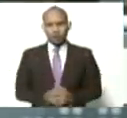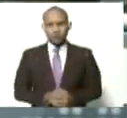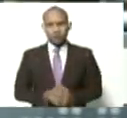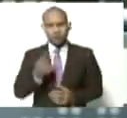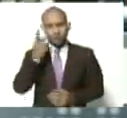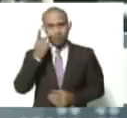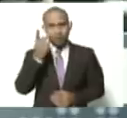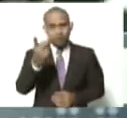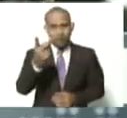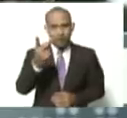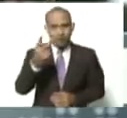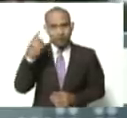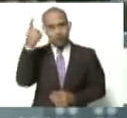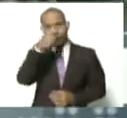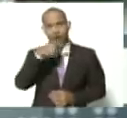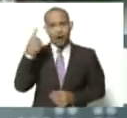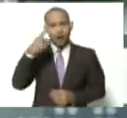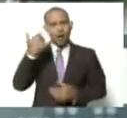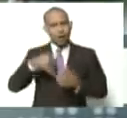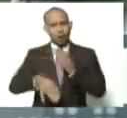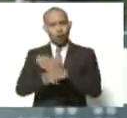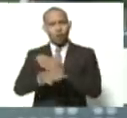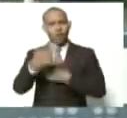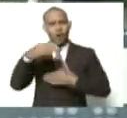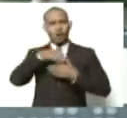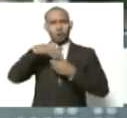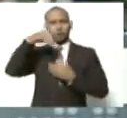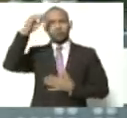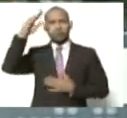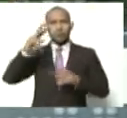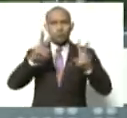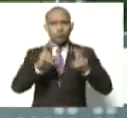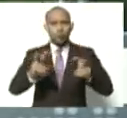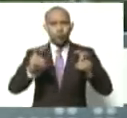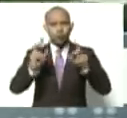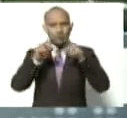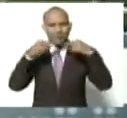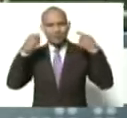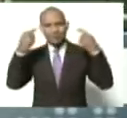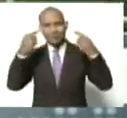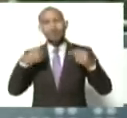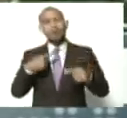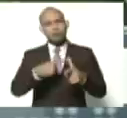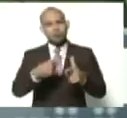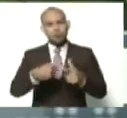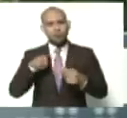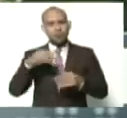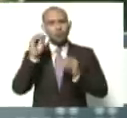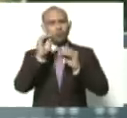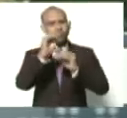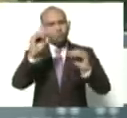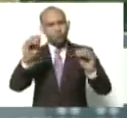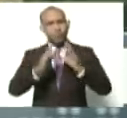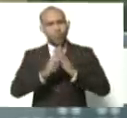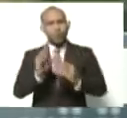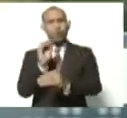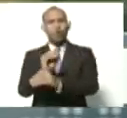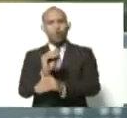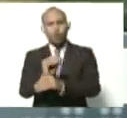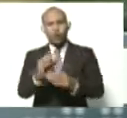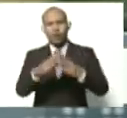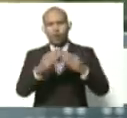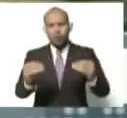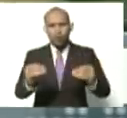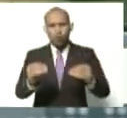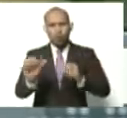ver esos rostros llenos de esperanza renovada. Y bueno, los llamo a cuidar todo, a mantener todo